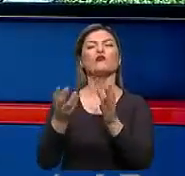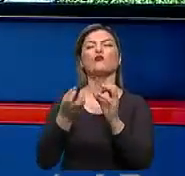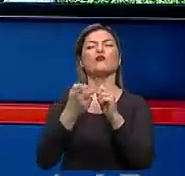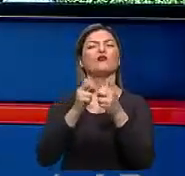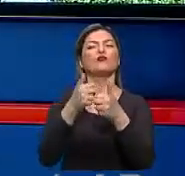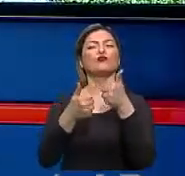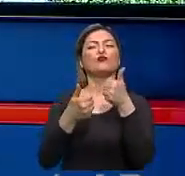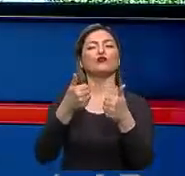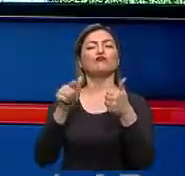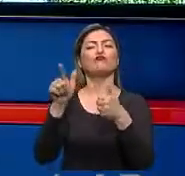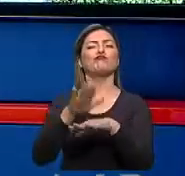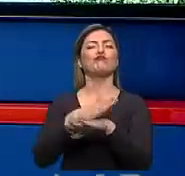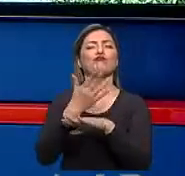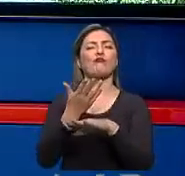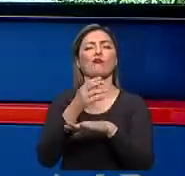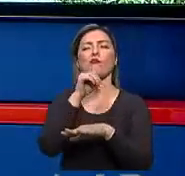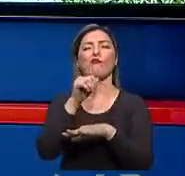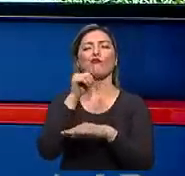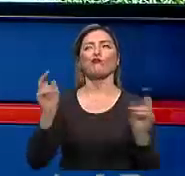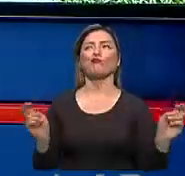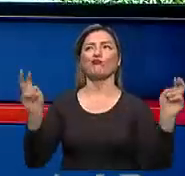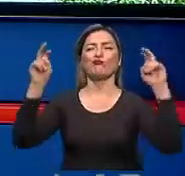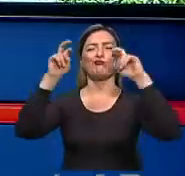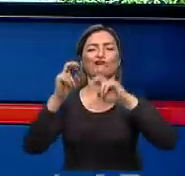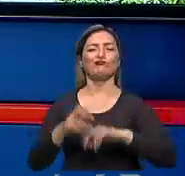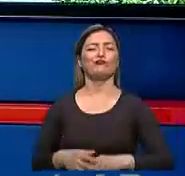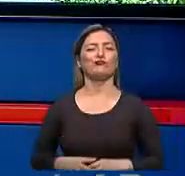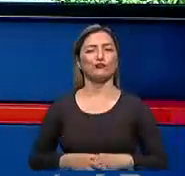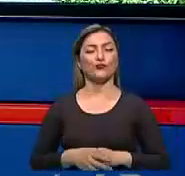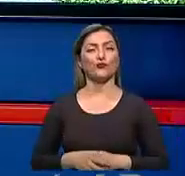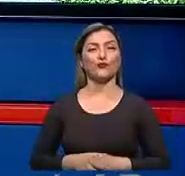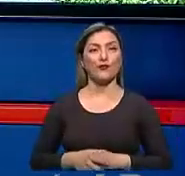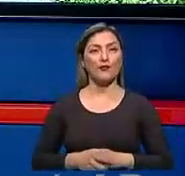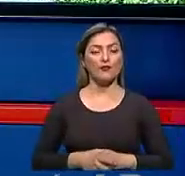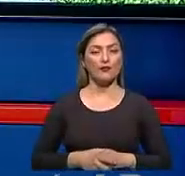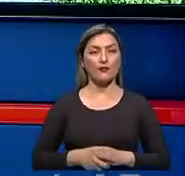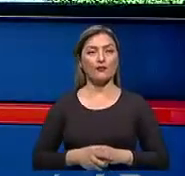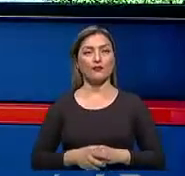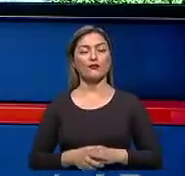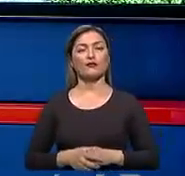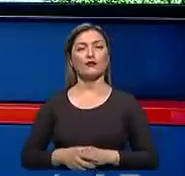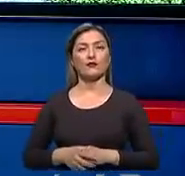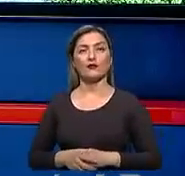los moradores a causa de la falta de este puente peatonal.